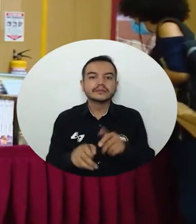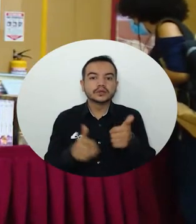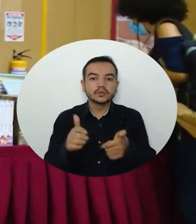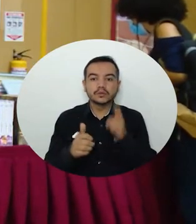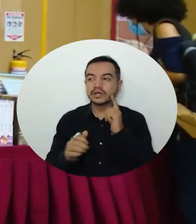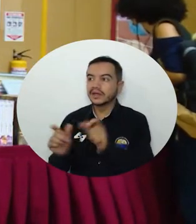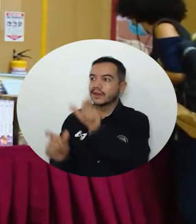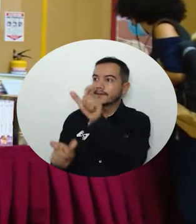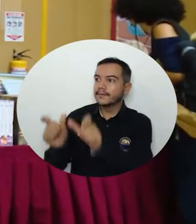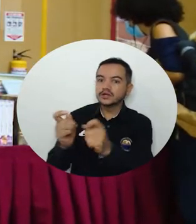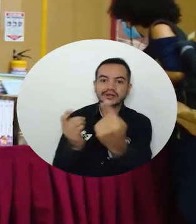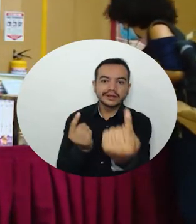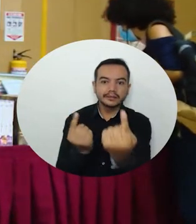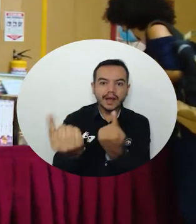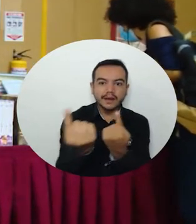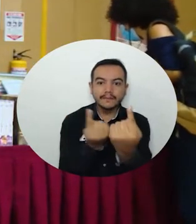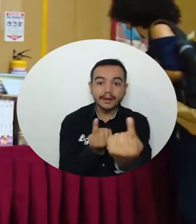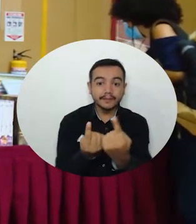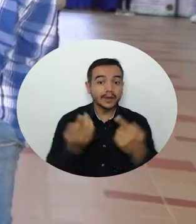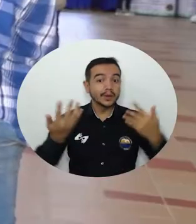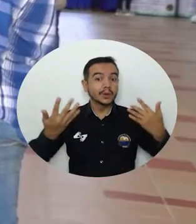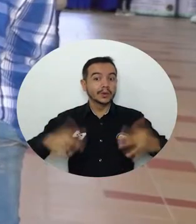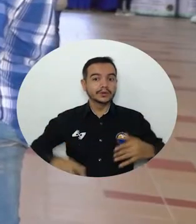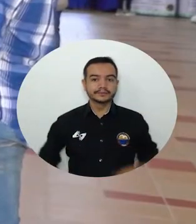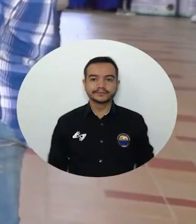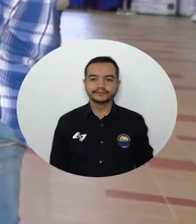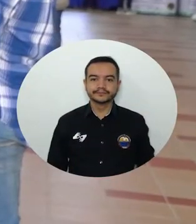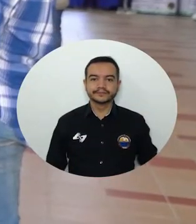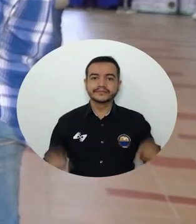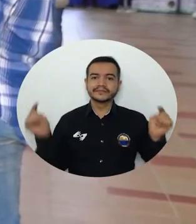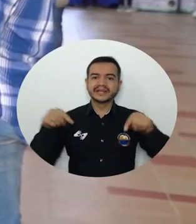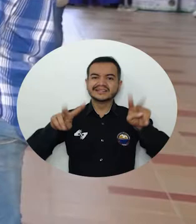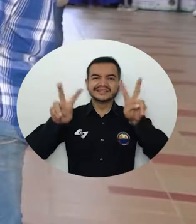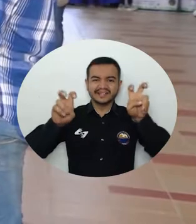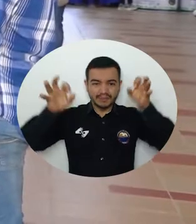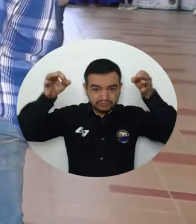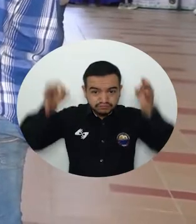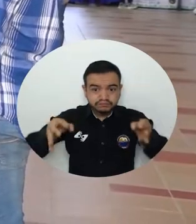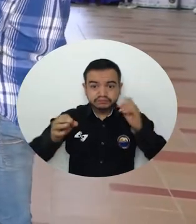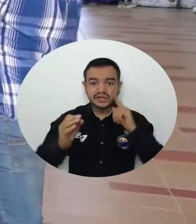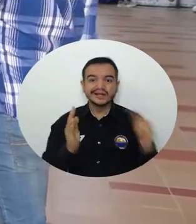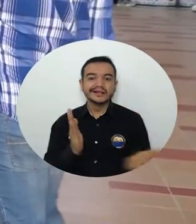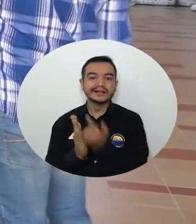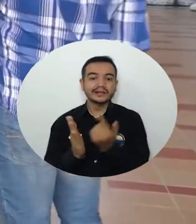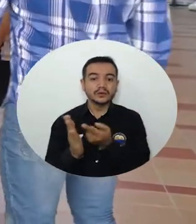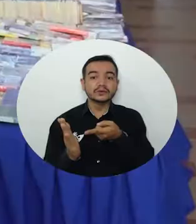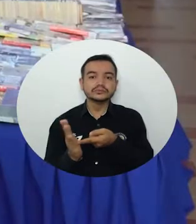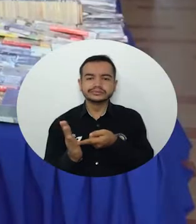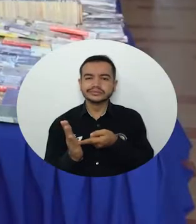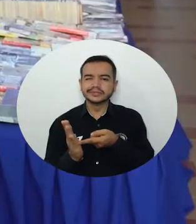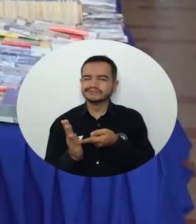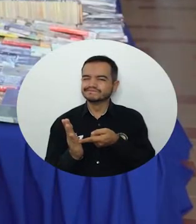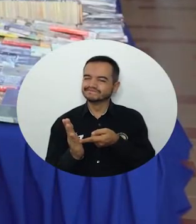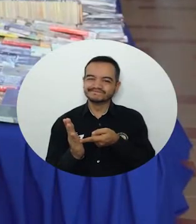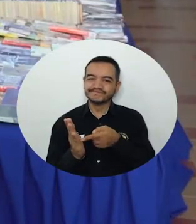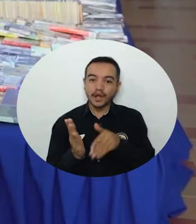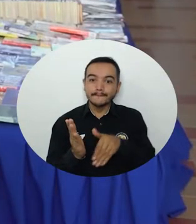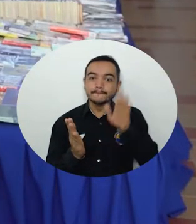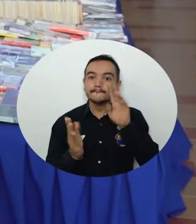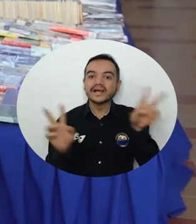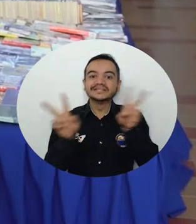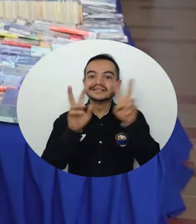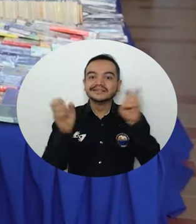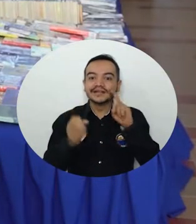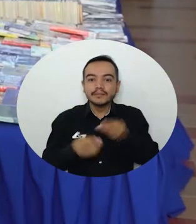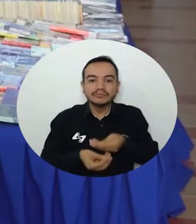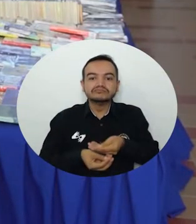personas y usuarios que vienen a visitar la feria. La temática más que el libro, de pronto como tal, la temática que más hemos rotado en esta